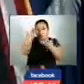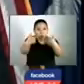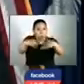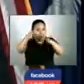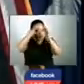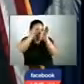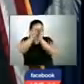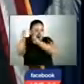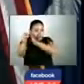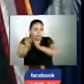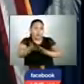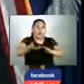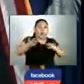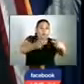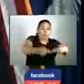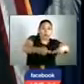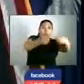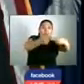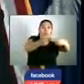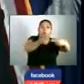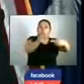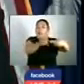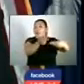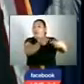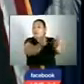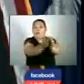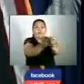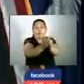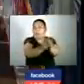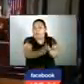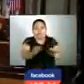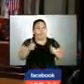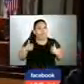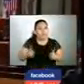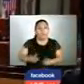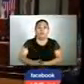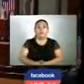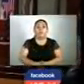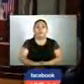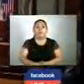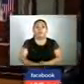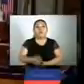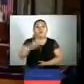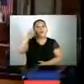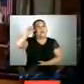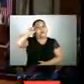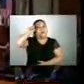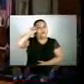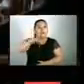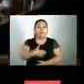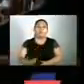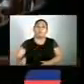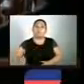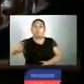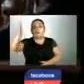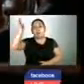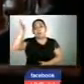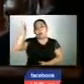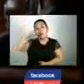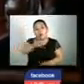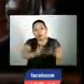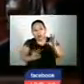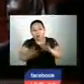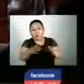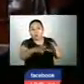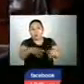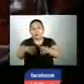debilitar nuestra frontera sur y crear una crisis no es algo compasivo el discurso del presidente Biden también ha causado preocupación en